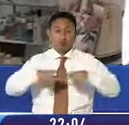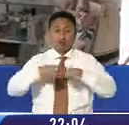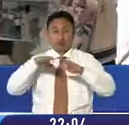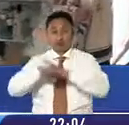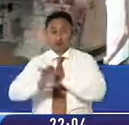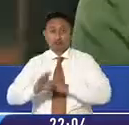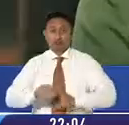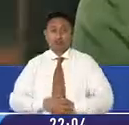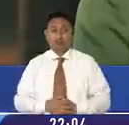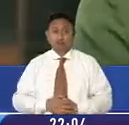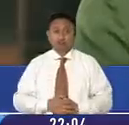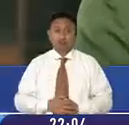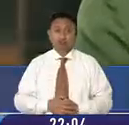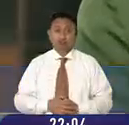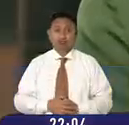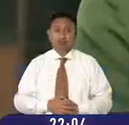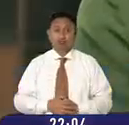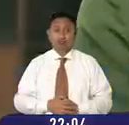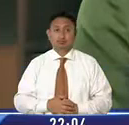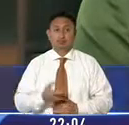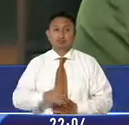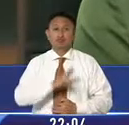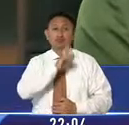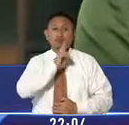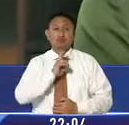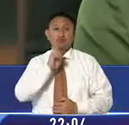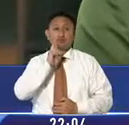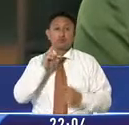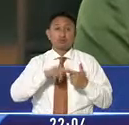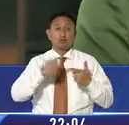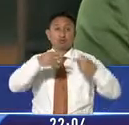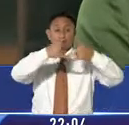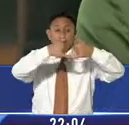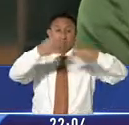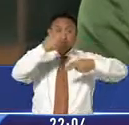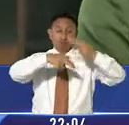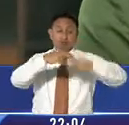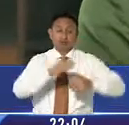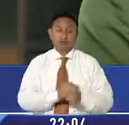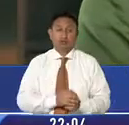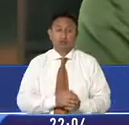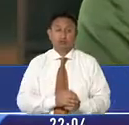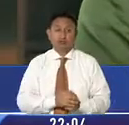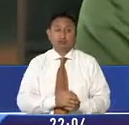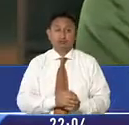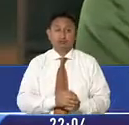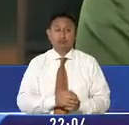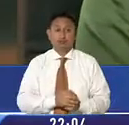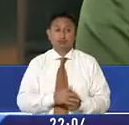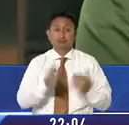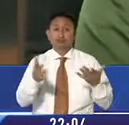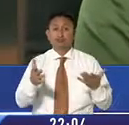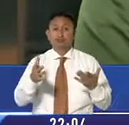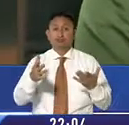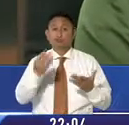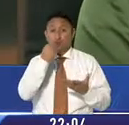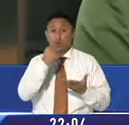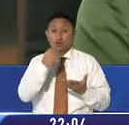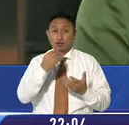En restaurantes, en centros comerciales, en patios de comida, cines.